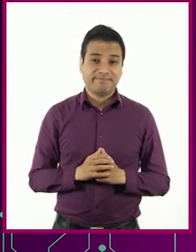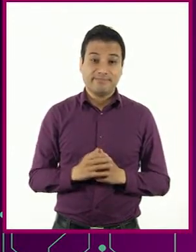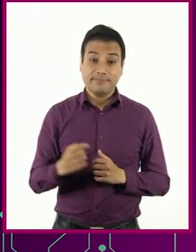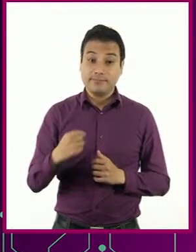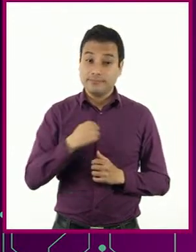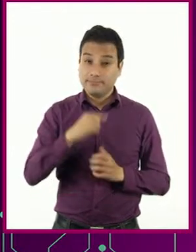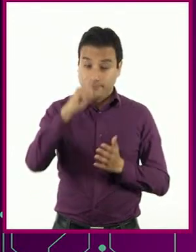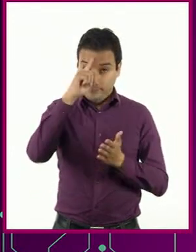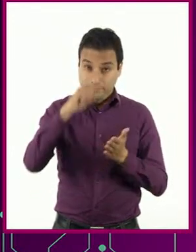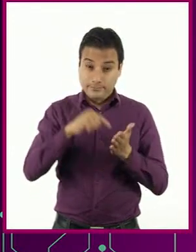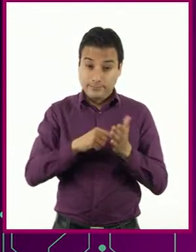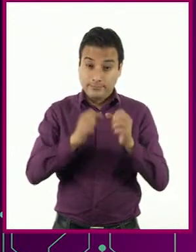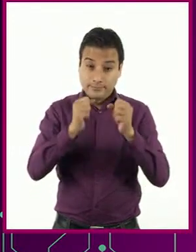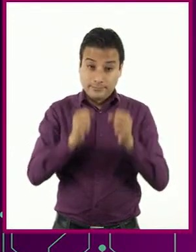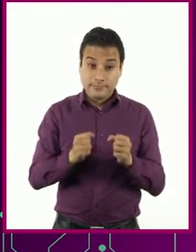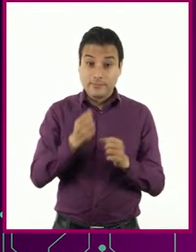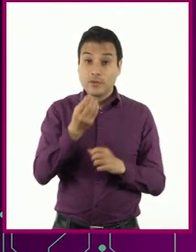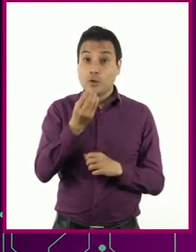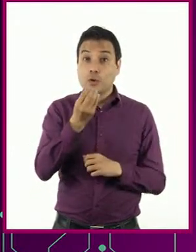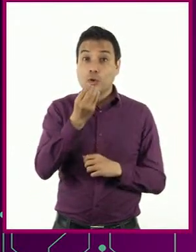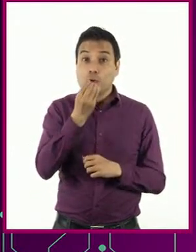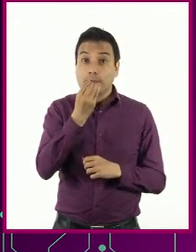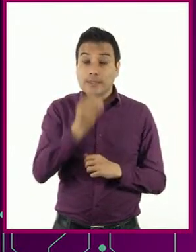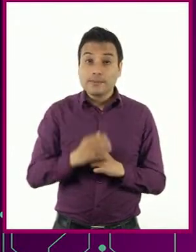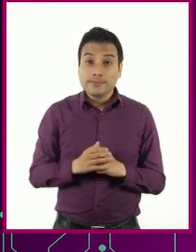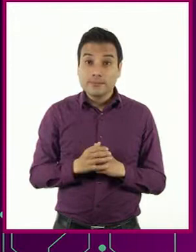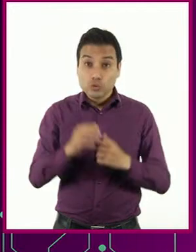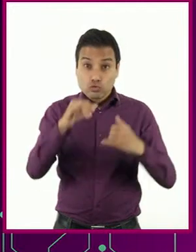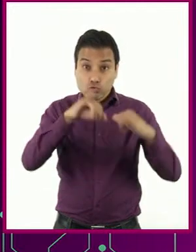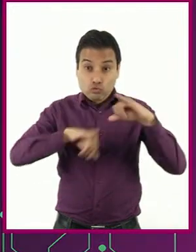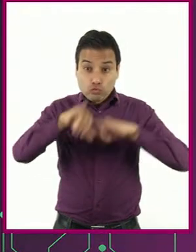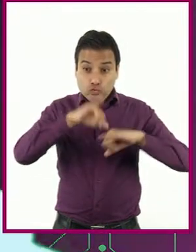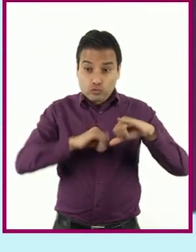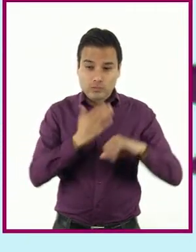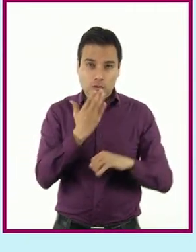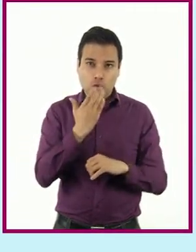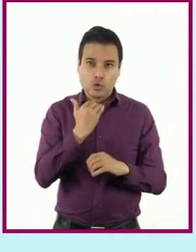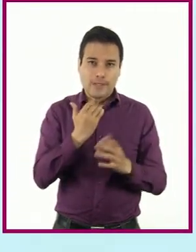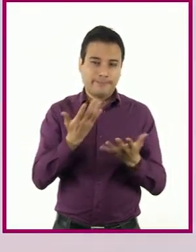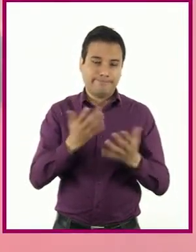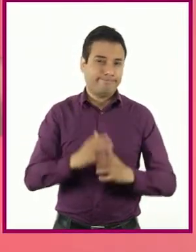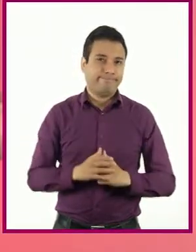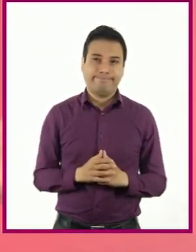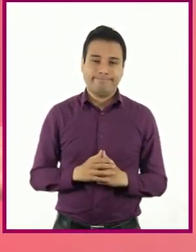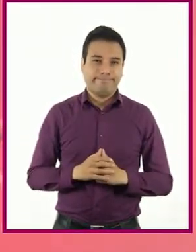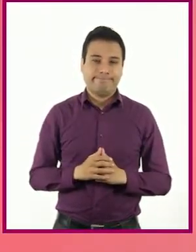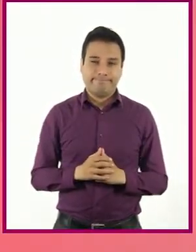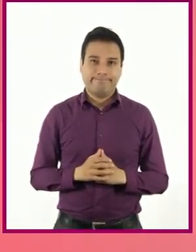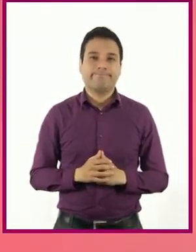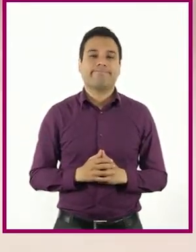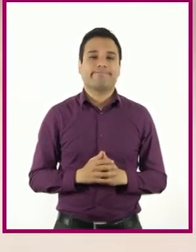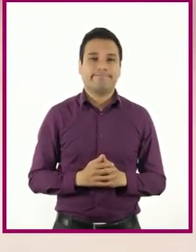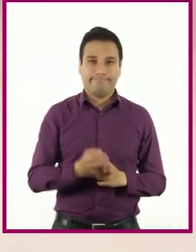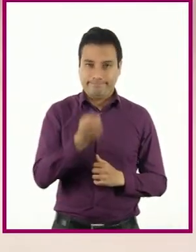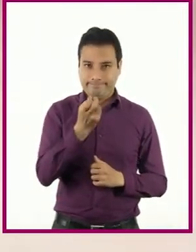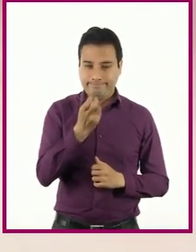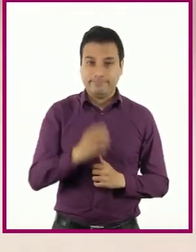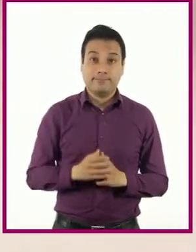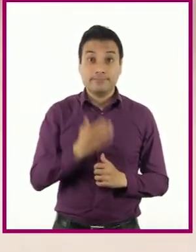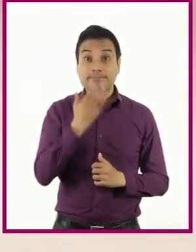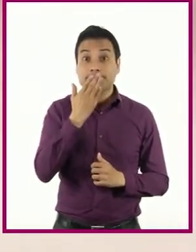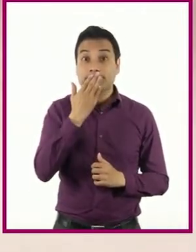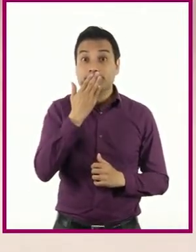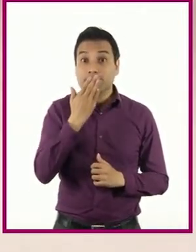muy seguro que la ingesta de sus alimentos es libre de productos procesados y ultraprocesados. ¡Claro que sí!